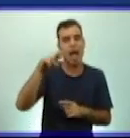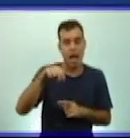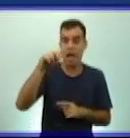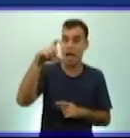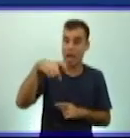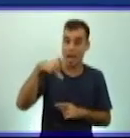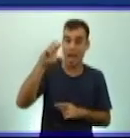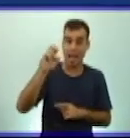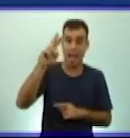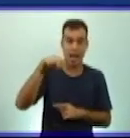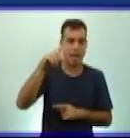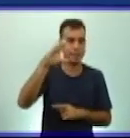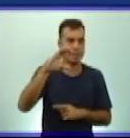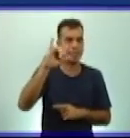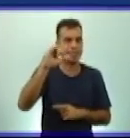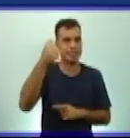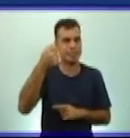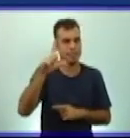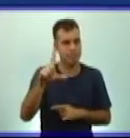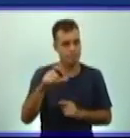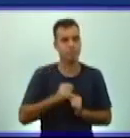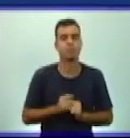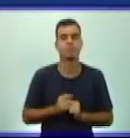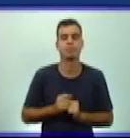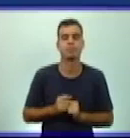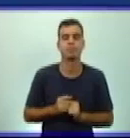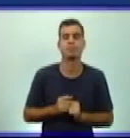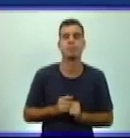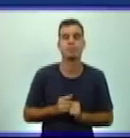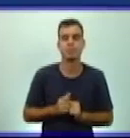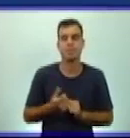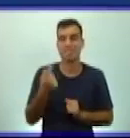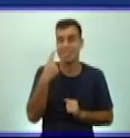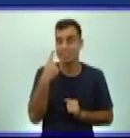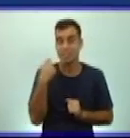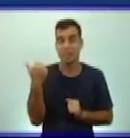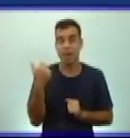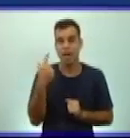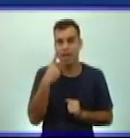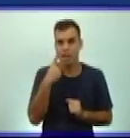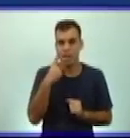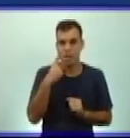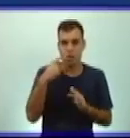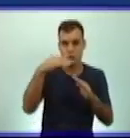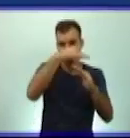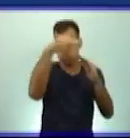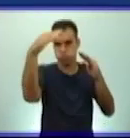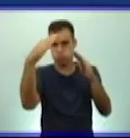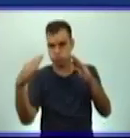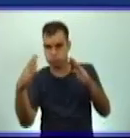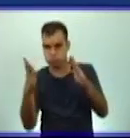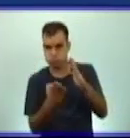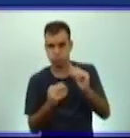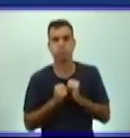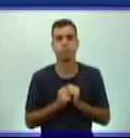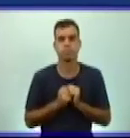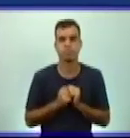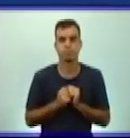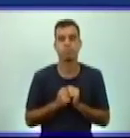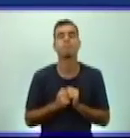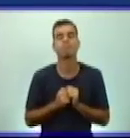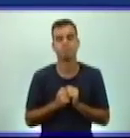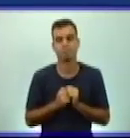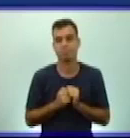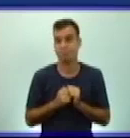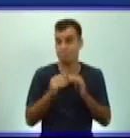movimiento rotacional o el movimiento circular que tiene un cuerpo, esta velocidad se representa tangente a la trayectoria. La expresión matemática para calcularla,